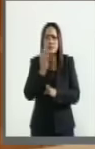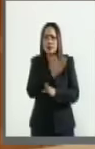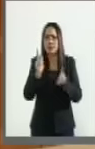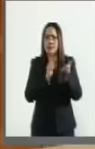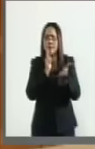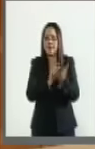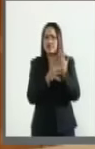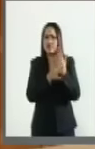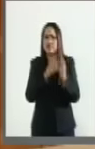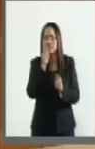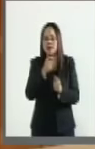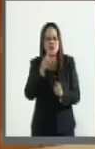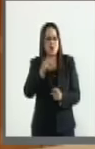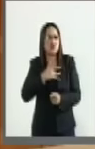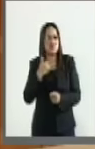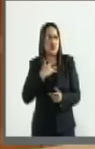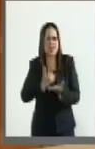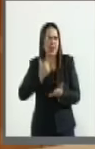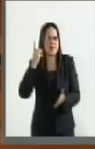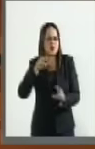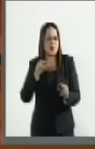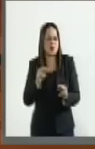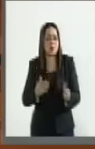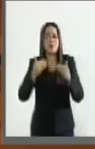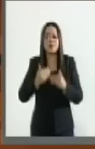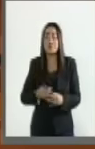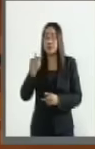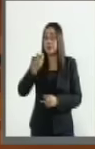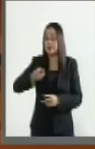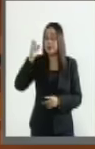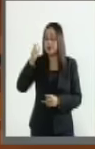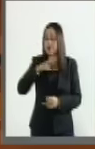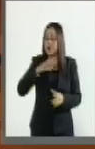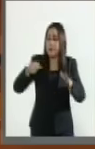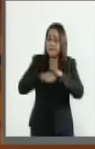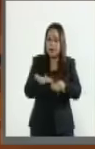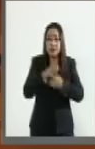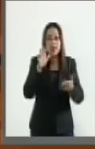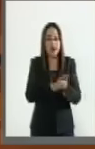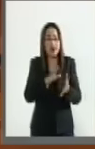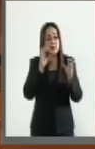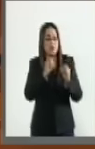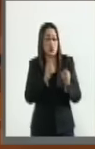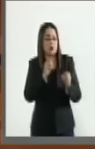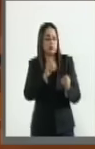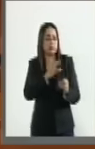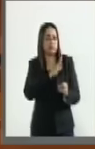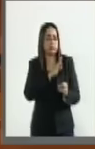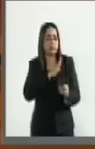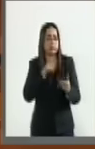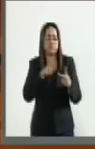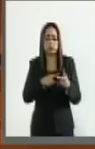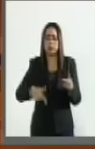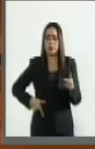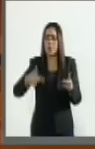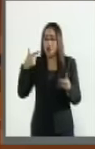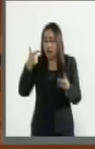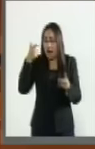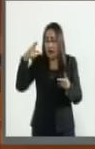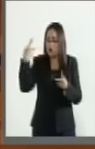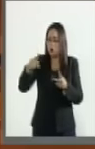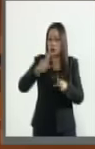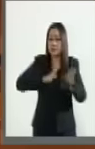jurídico no los consideraba con la máxima pena. Esto es, con la privación de la libertad oficiosa. Son la portación de armas de uso